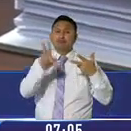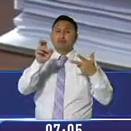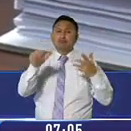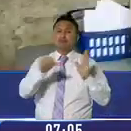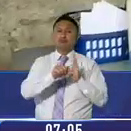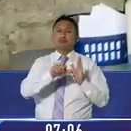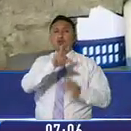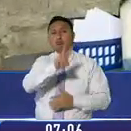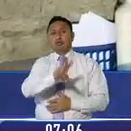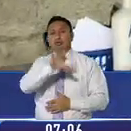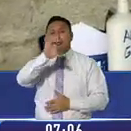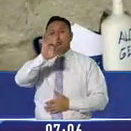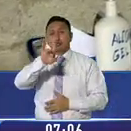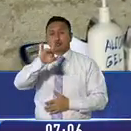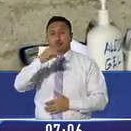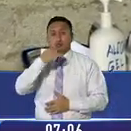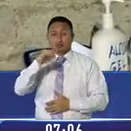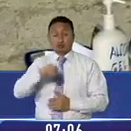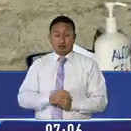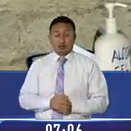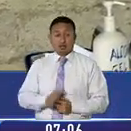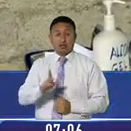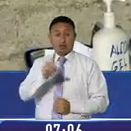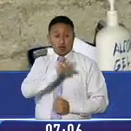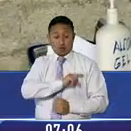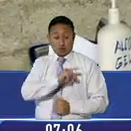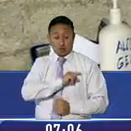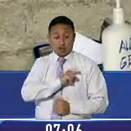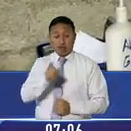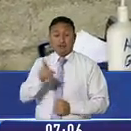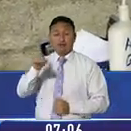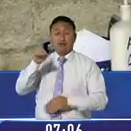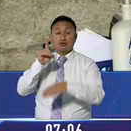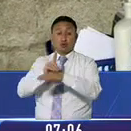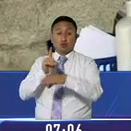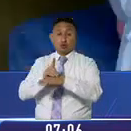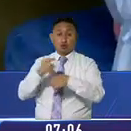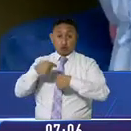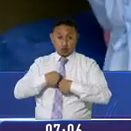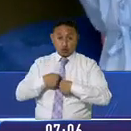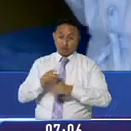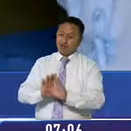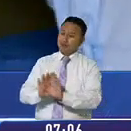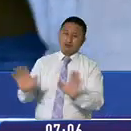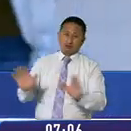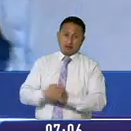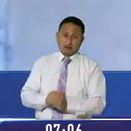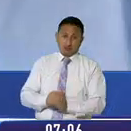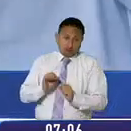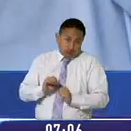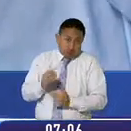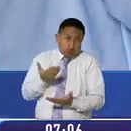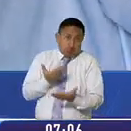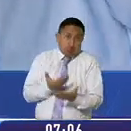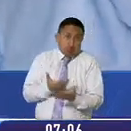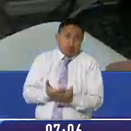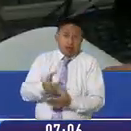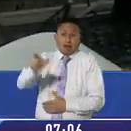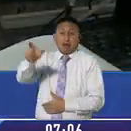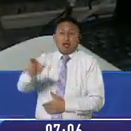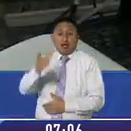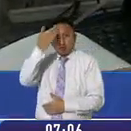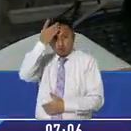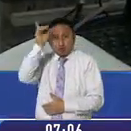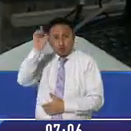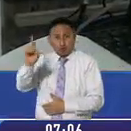28 que aborda la objeción de conciencia para el personal de la salud. La misma propone que dicha objeción puede ser